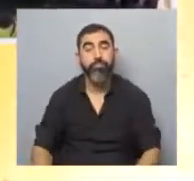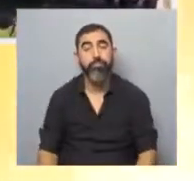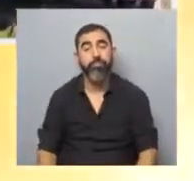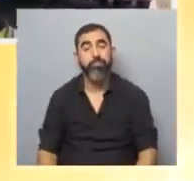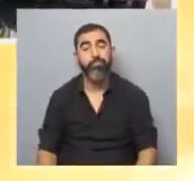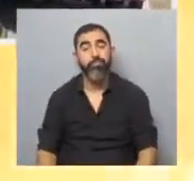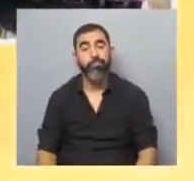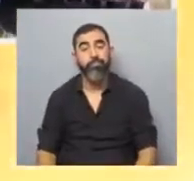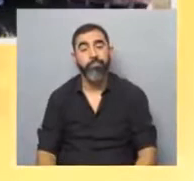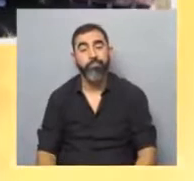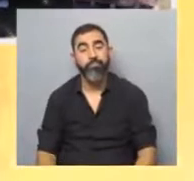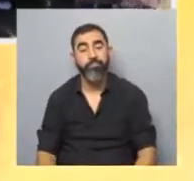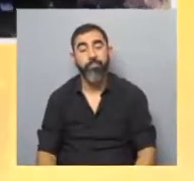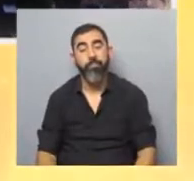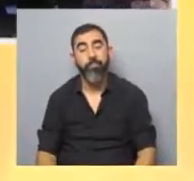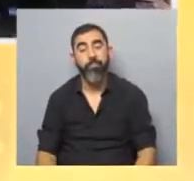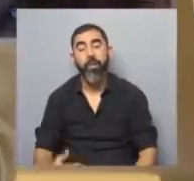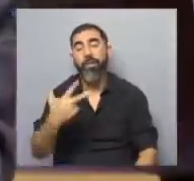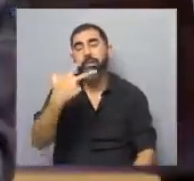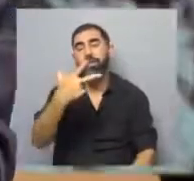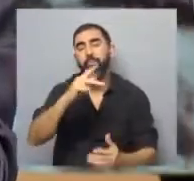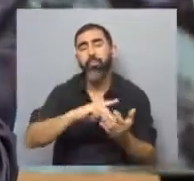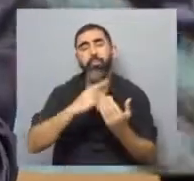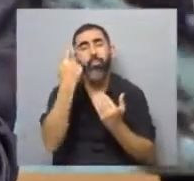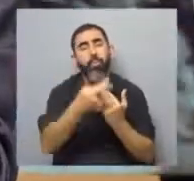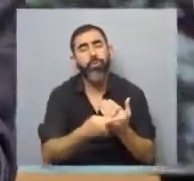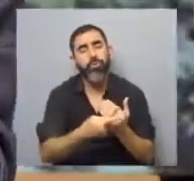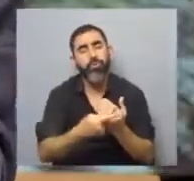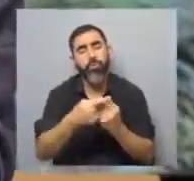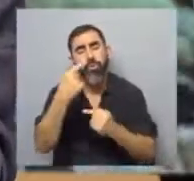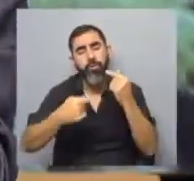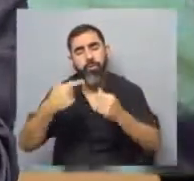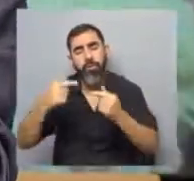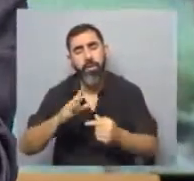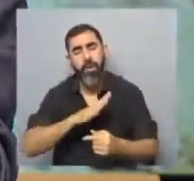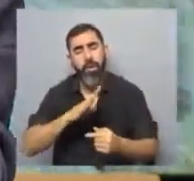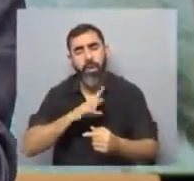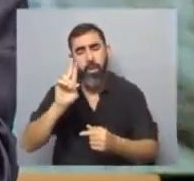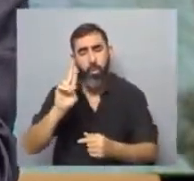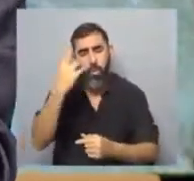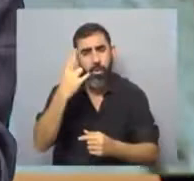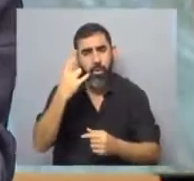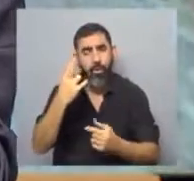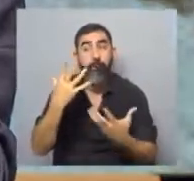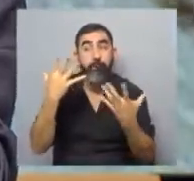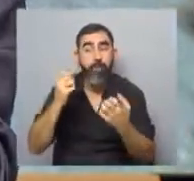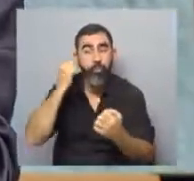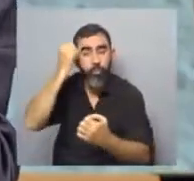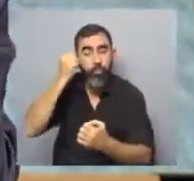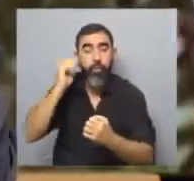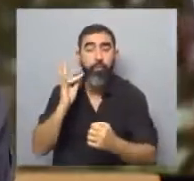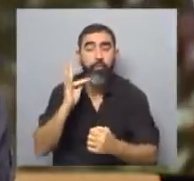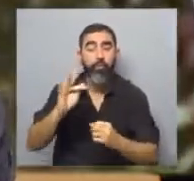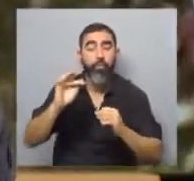a hablar de los 3 proyectos en distinto grado de desarrollo que hay dentro de Uruguay que aspiran a convertirse en Geoparque